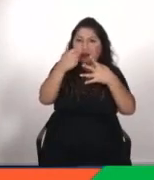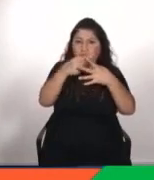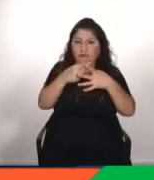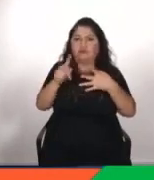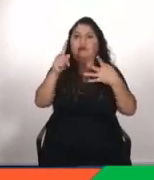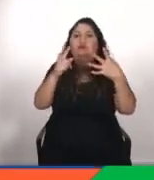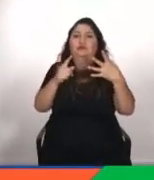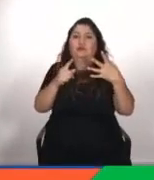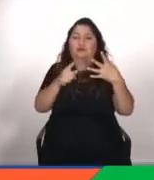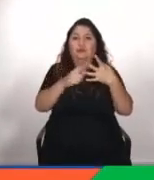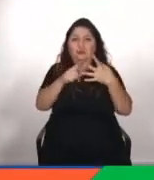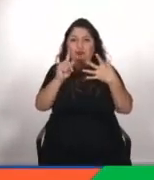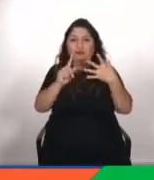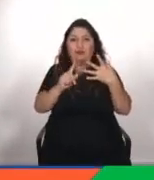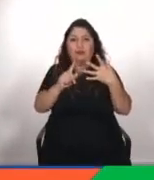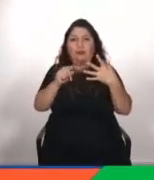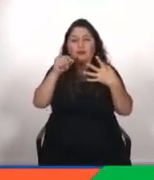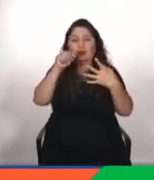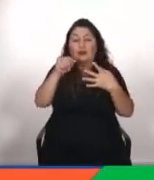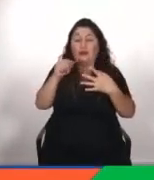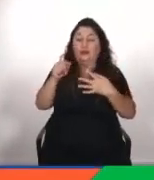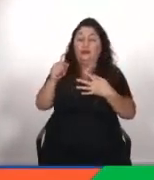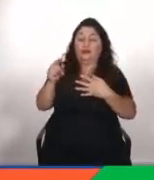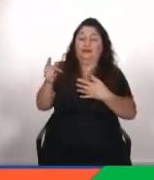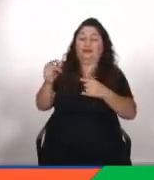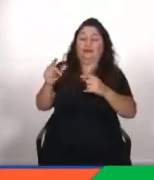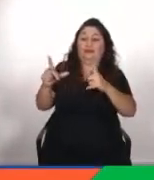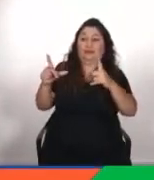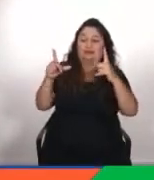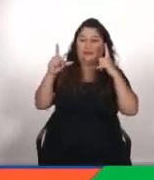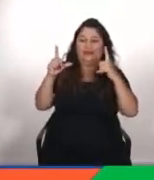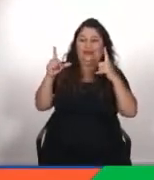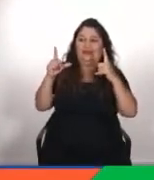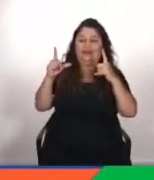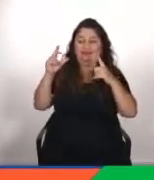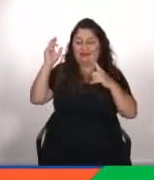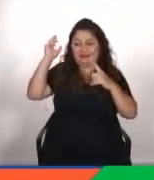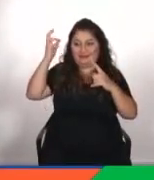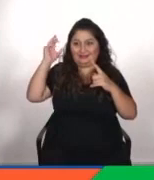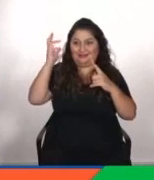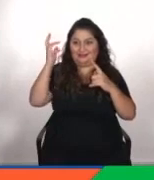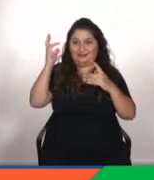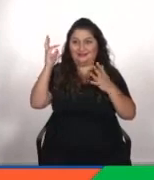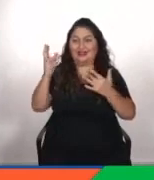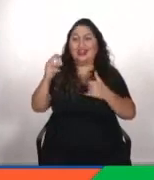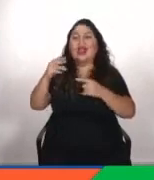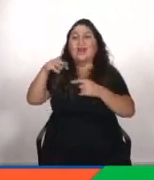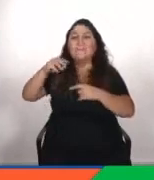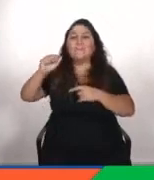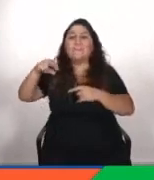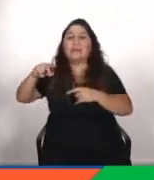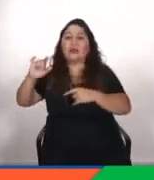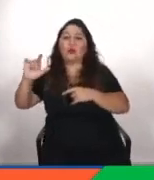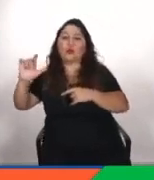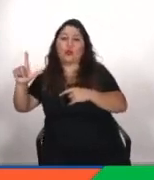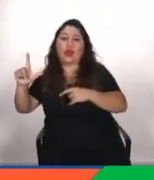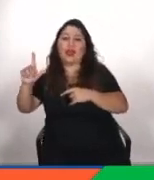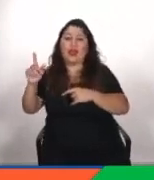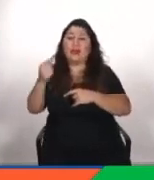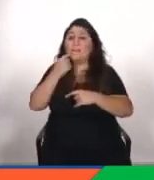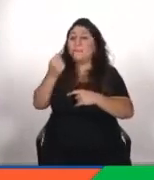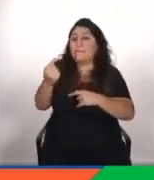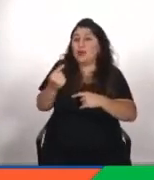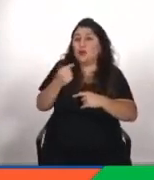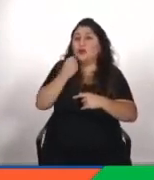dejaste... Quedo cada vez con el cerebro más fundido. Manuel Navarro nos pregunta, ¿cuál crees tú que serían los conocimientos